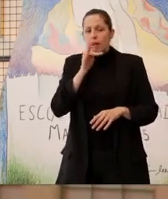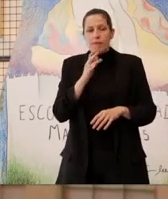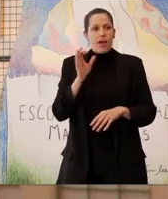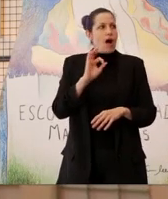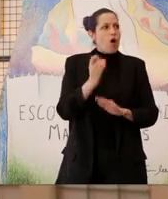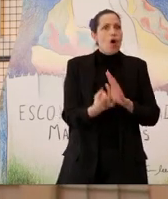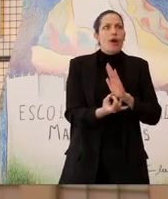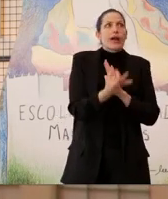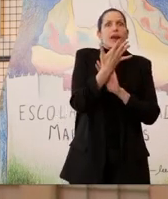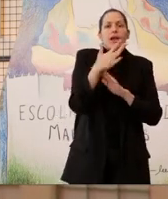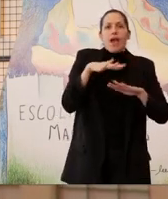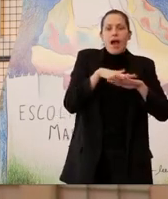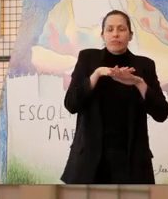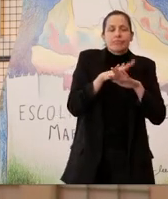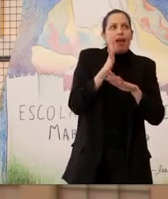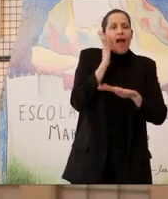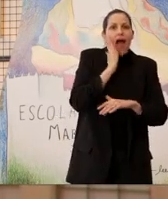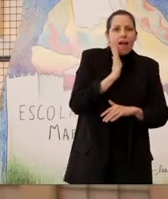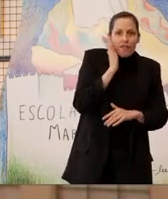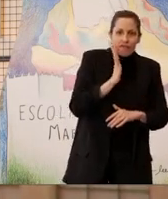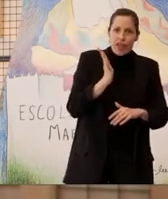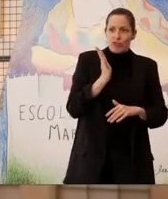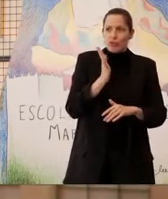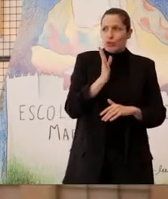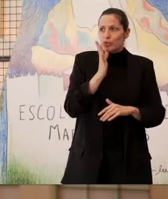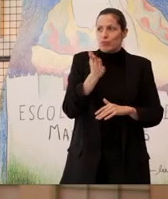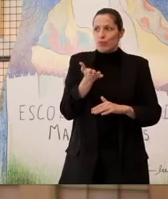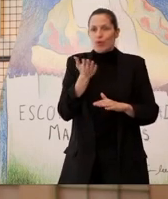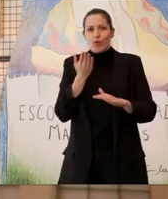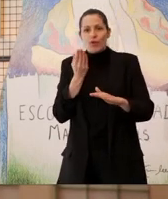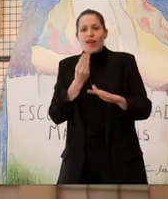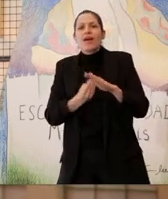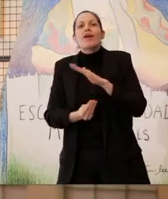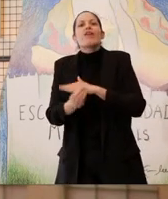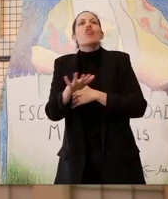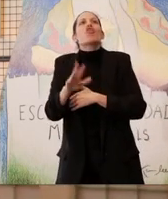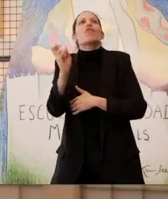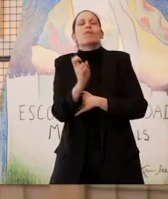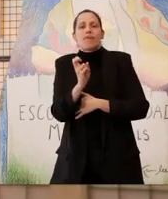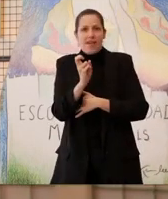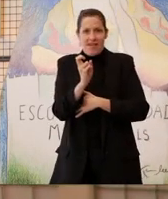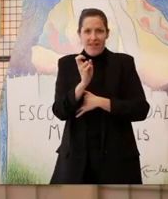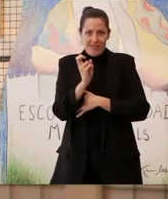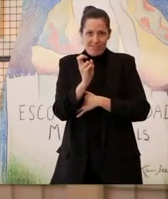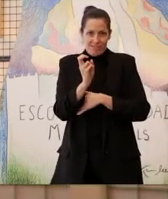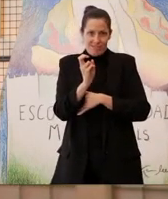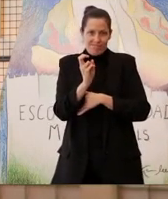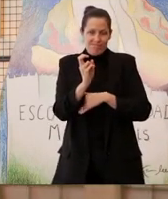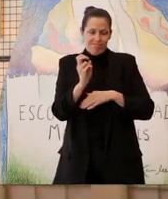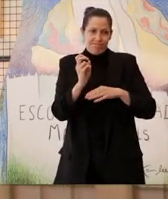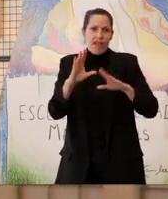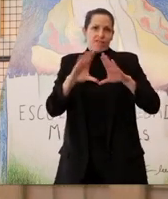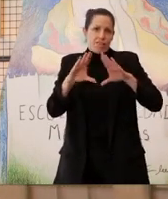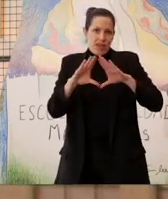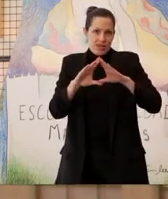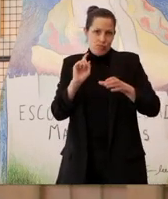una red de afectos que nace de la militancia en el Y eso también ha